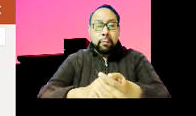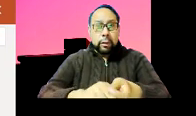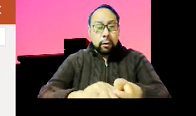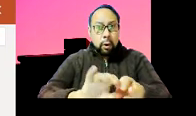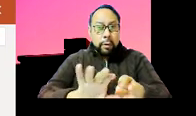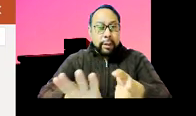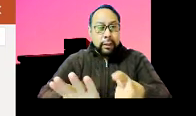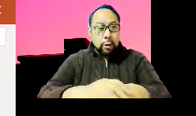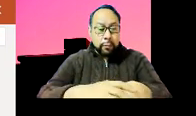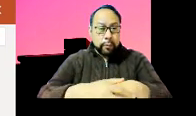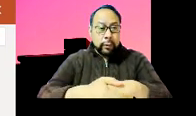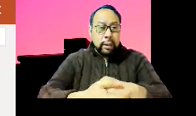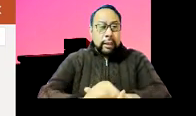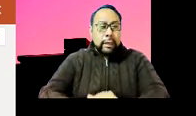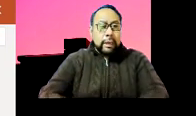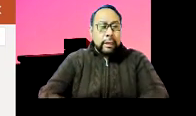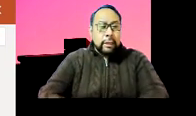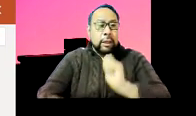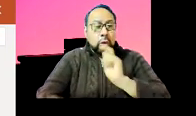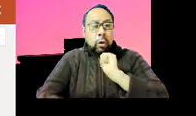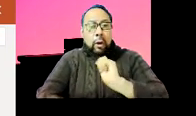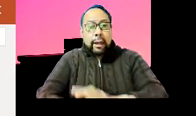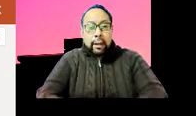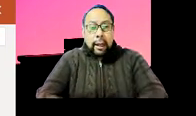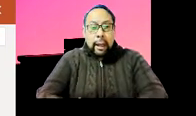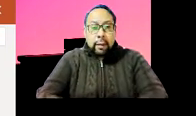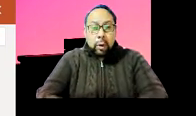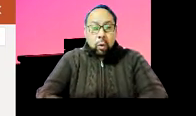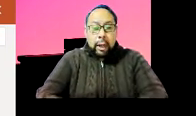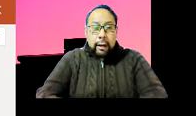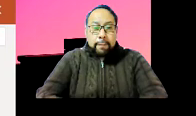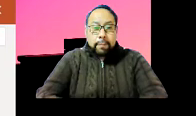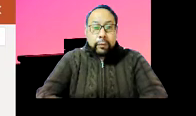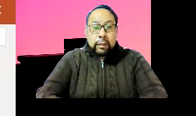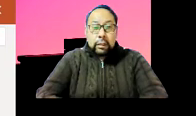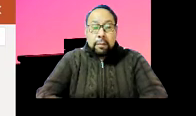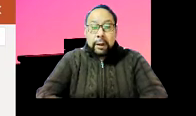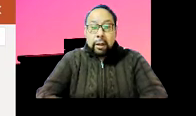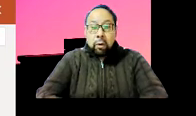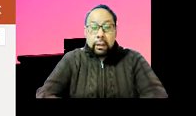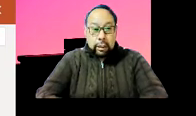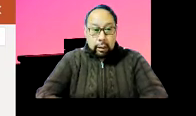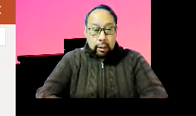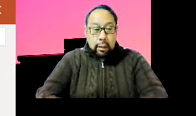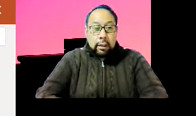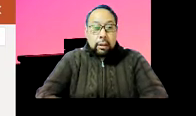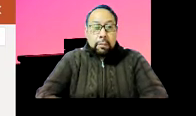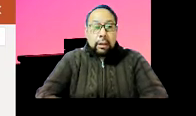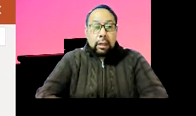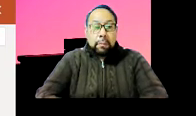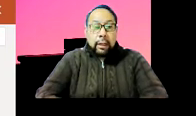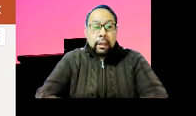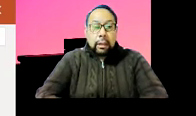publicidad, pues obviamente no. Y en segundo lugar, hay que procurar siempre no mentir.